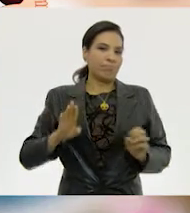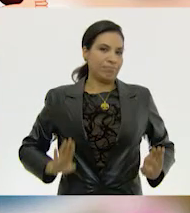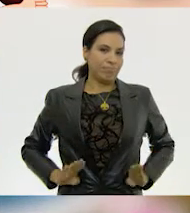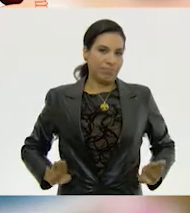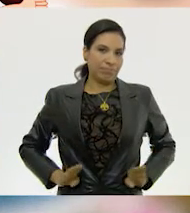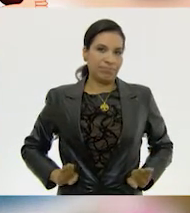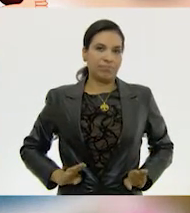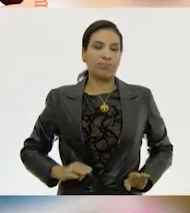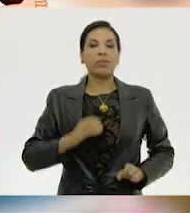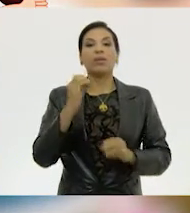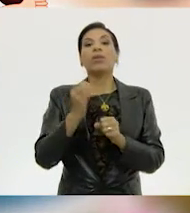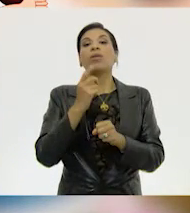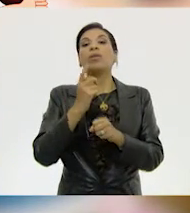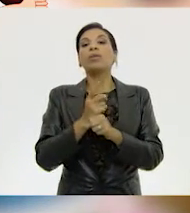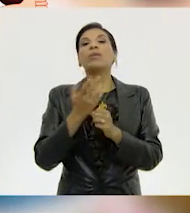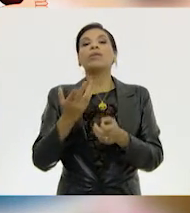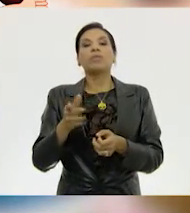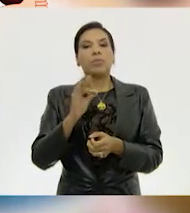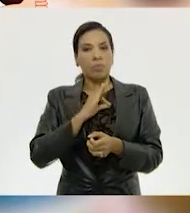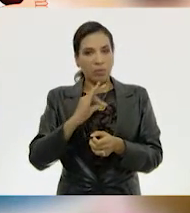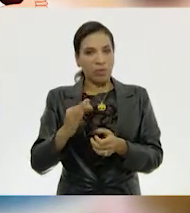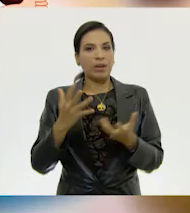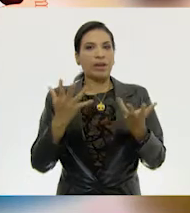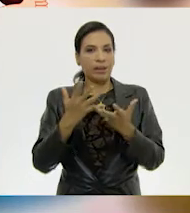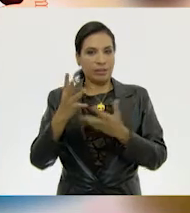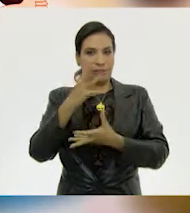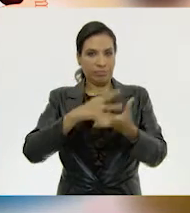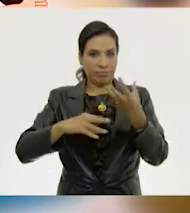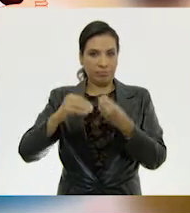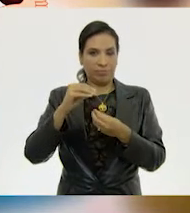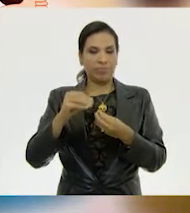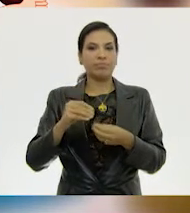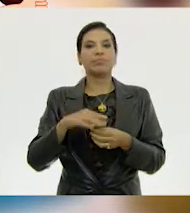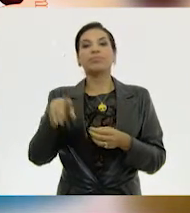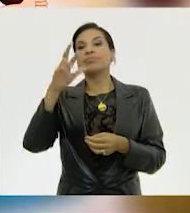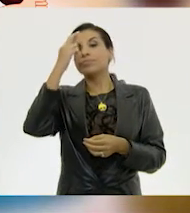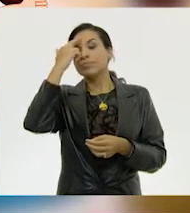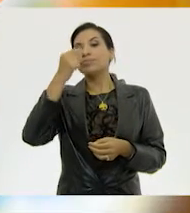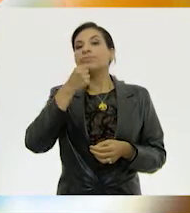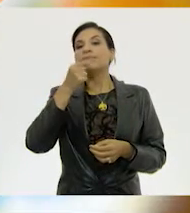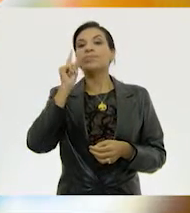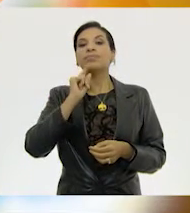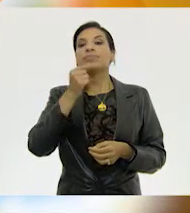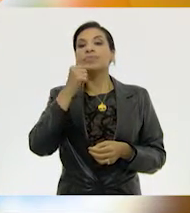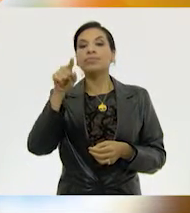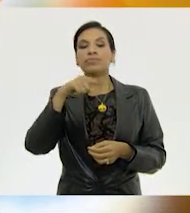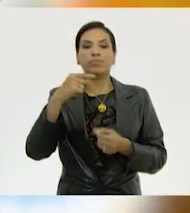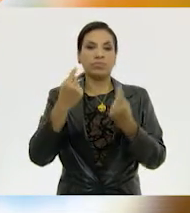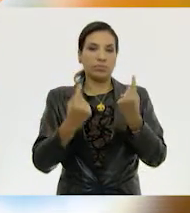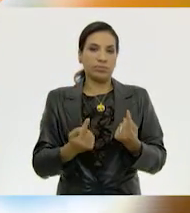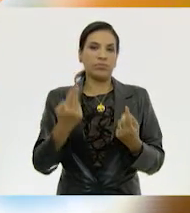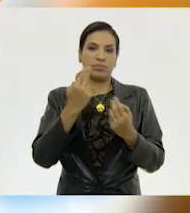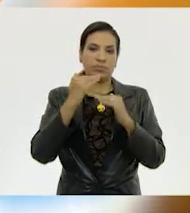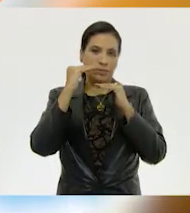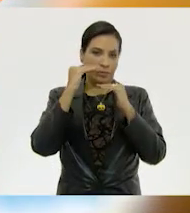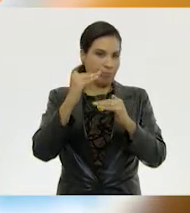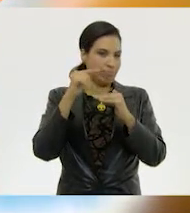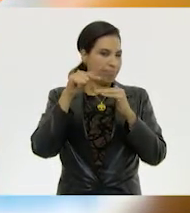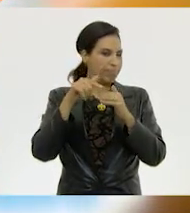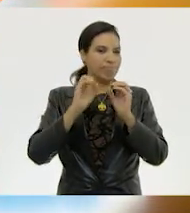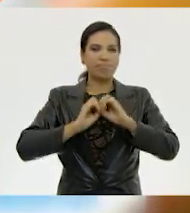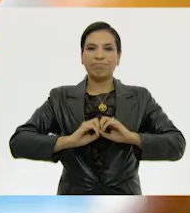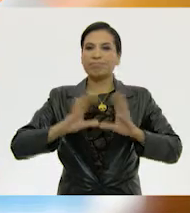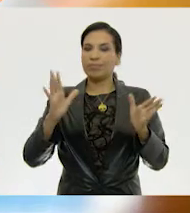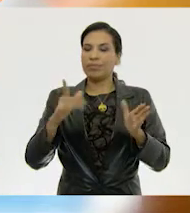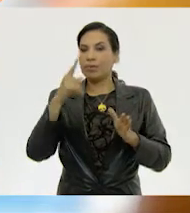actitud y la oportunidad de poder repararla. Recuerda que las niñas y niños pequeños necesitan límites claros